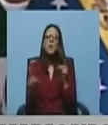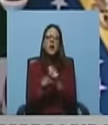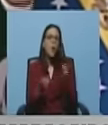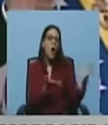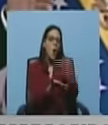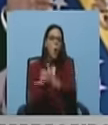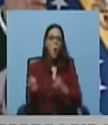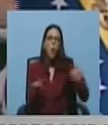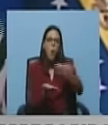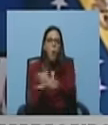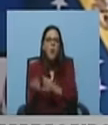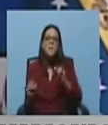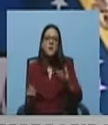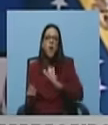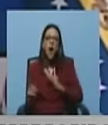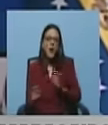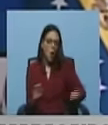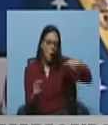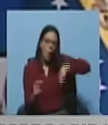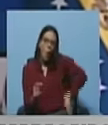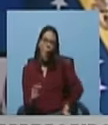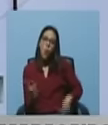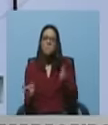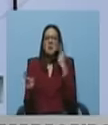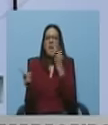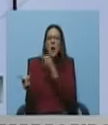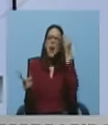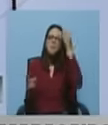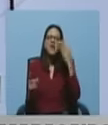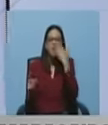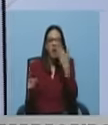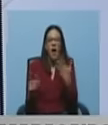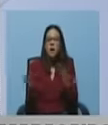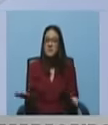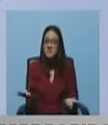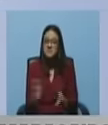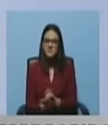dinero de la alcaldía para metérselo en el bolsillo.